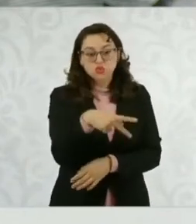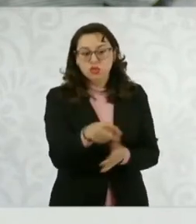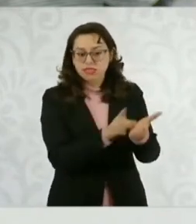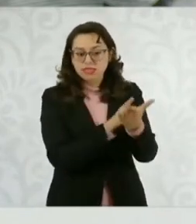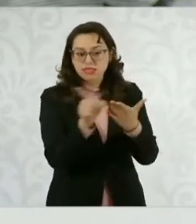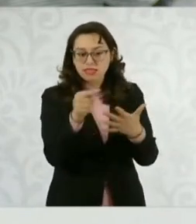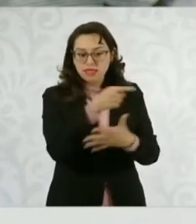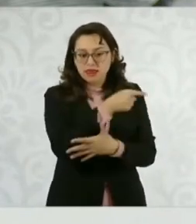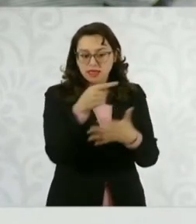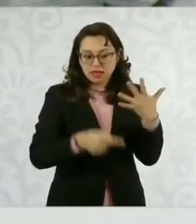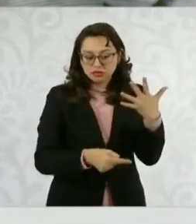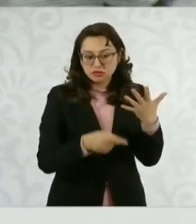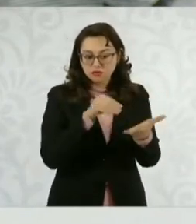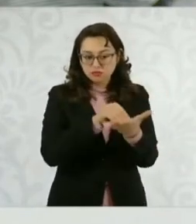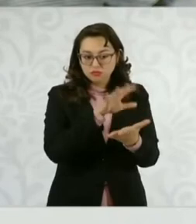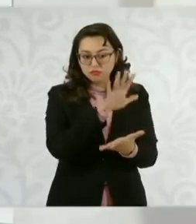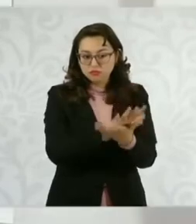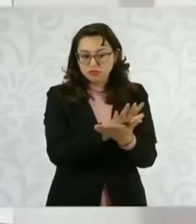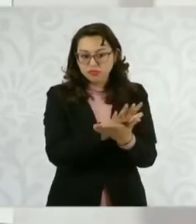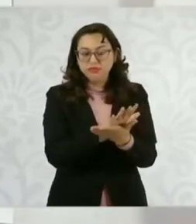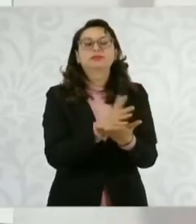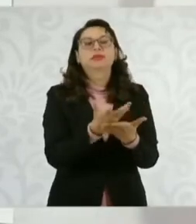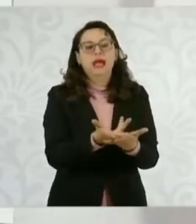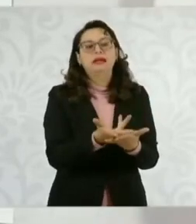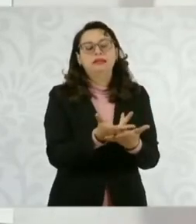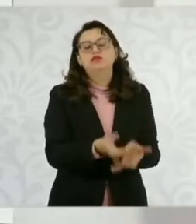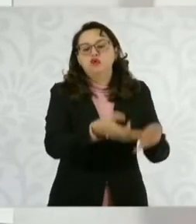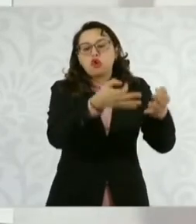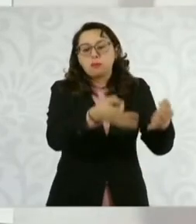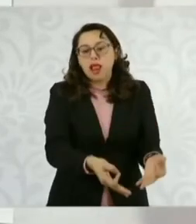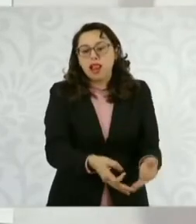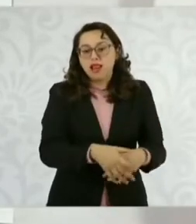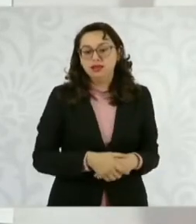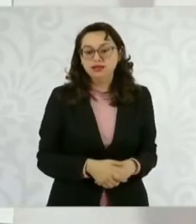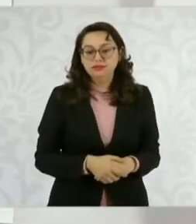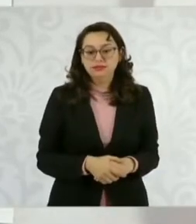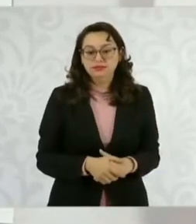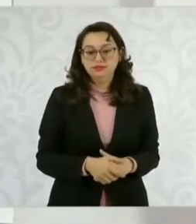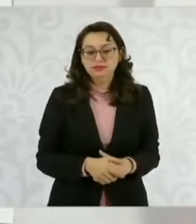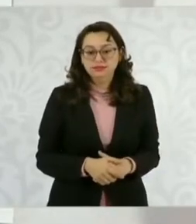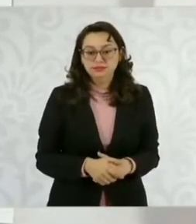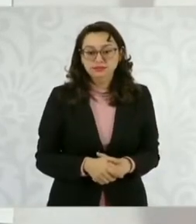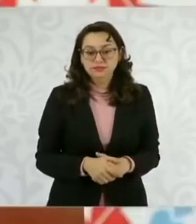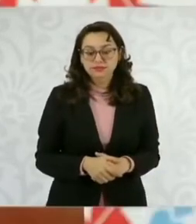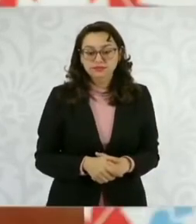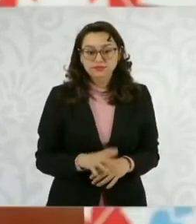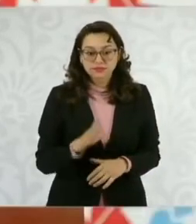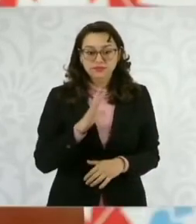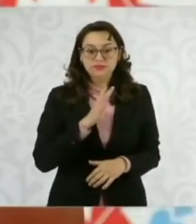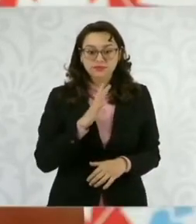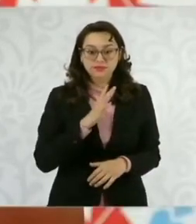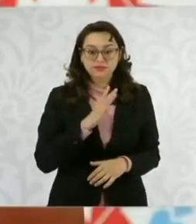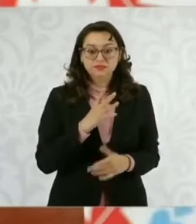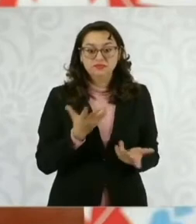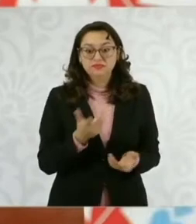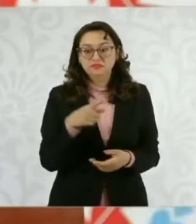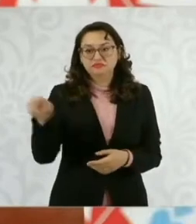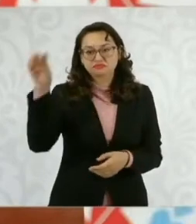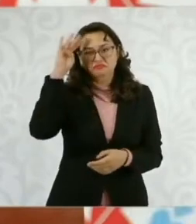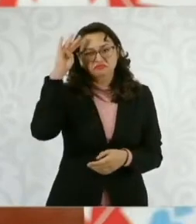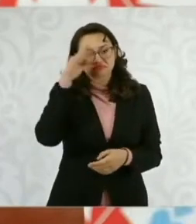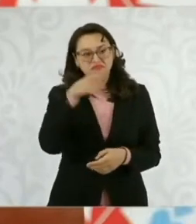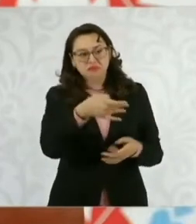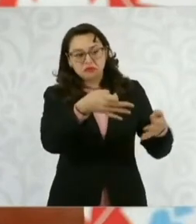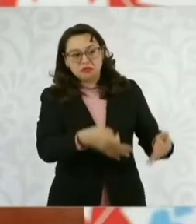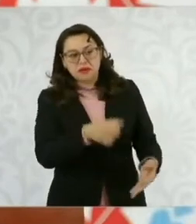derechos y seguridad social, pues estamos formalizando una parte del sector de la economía que se considera